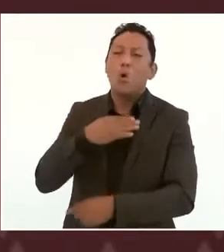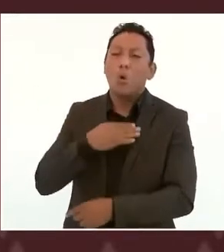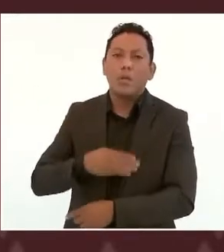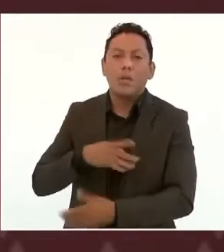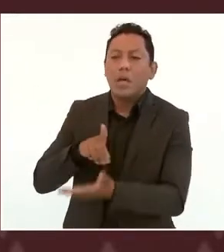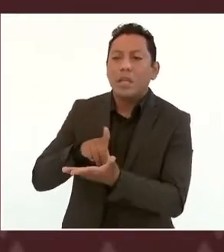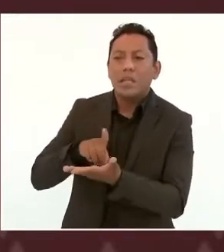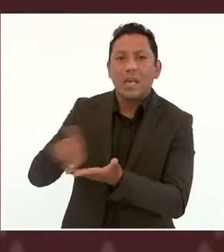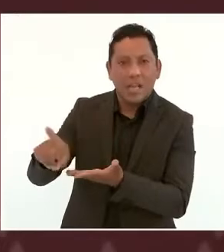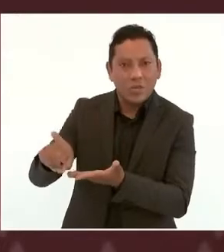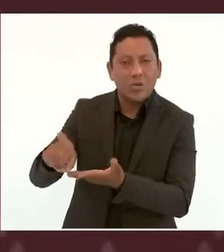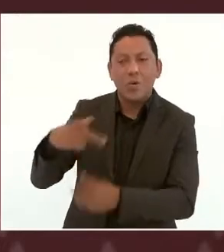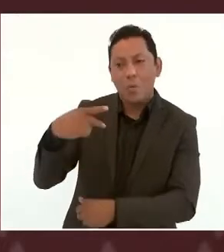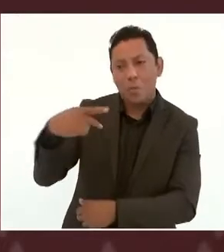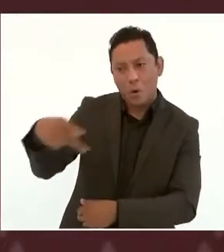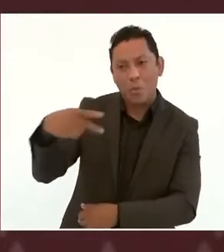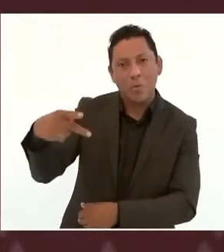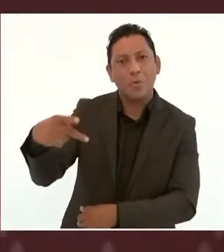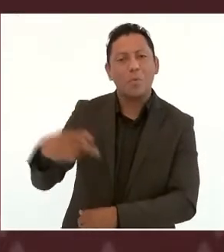derecho les corresponde.